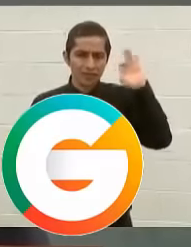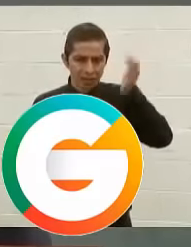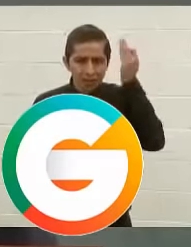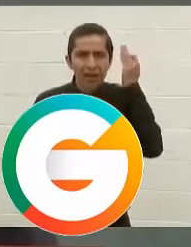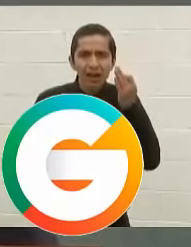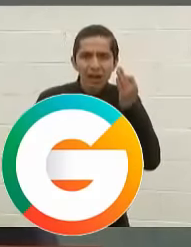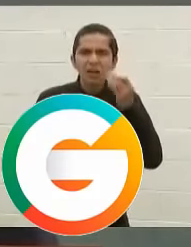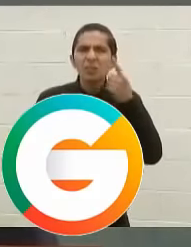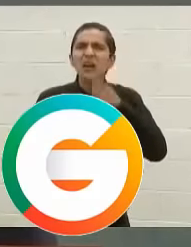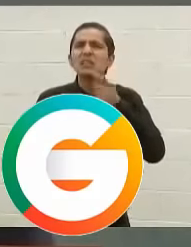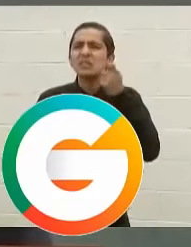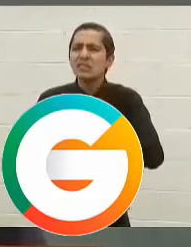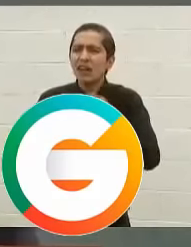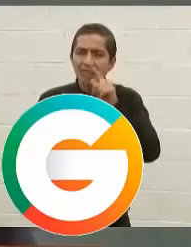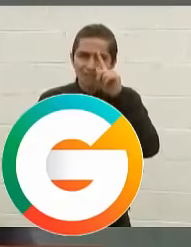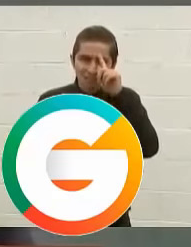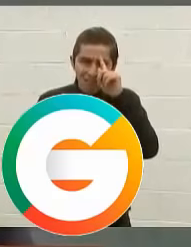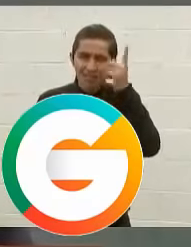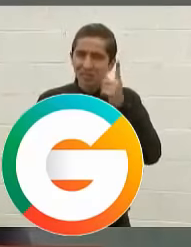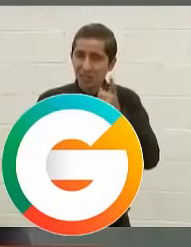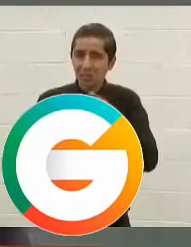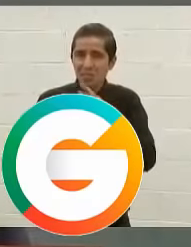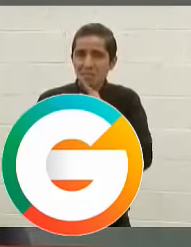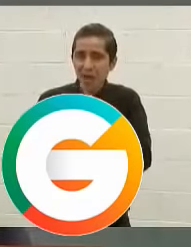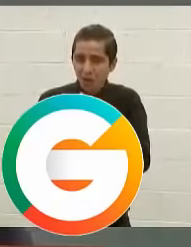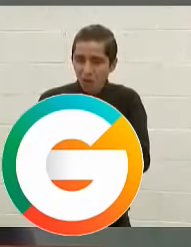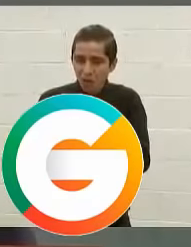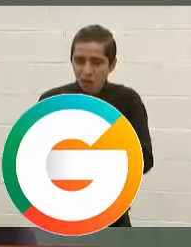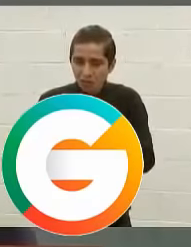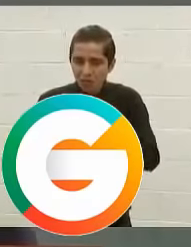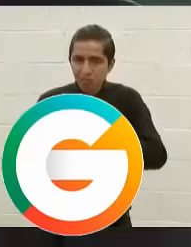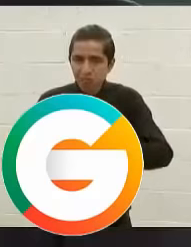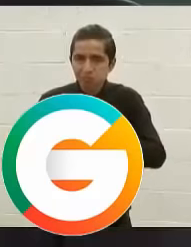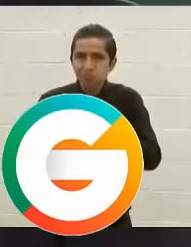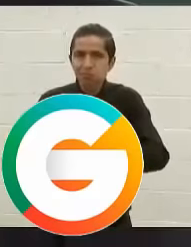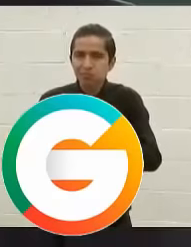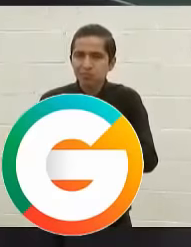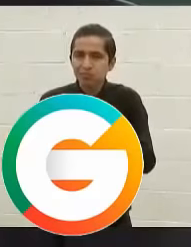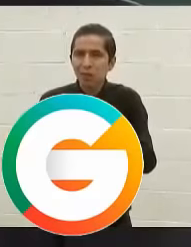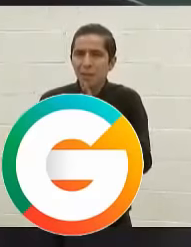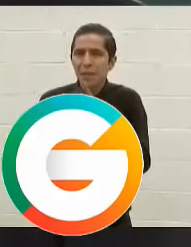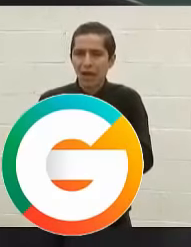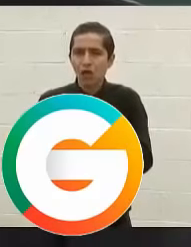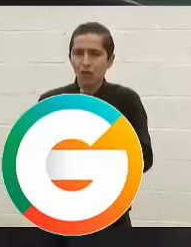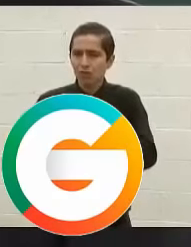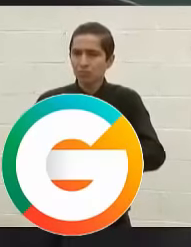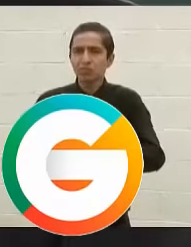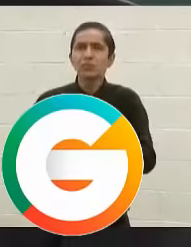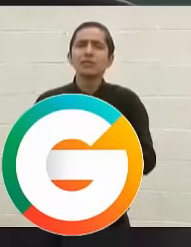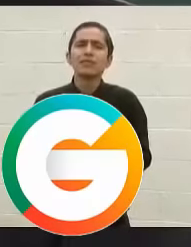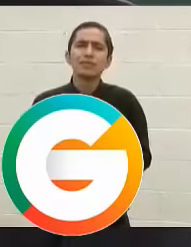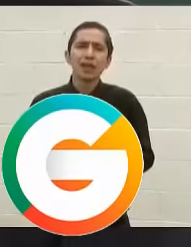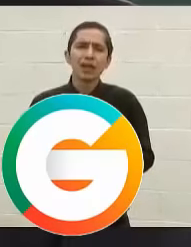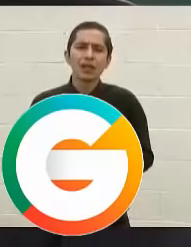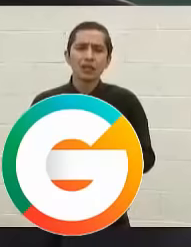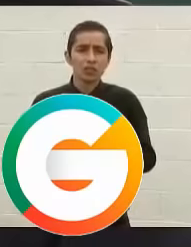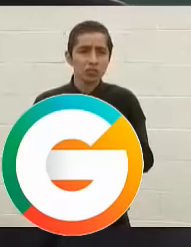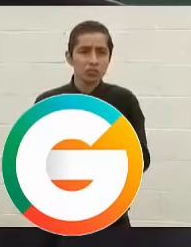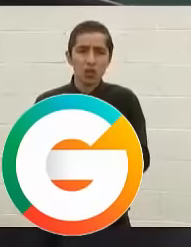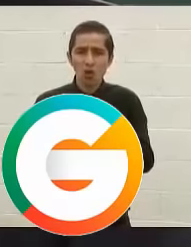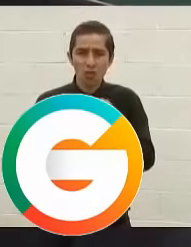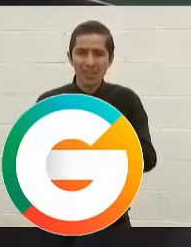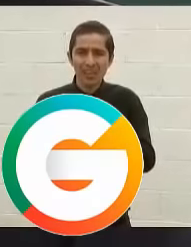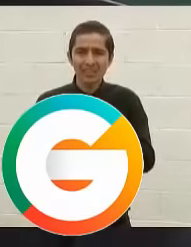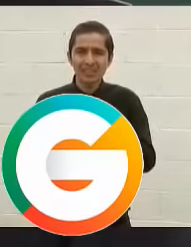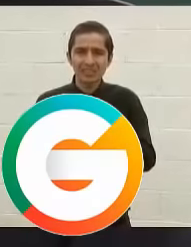República para facilitar esta investigación. Todas las